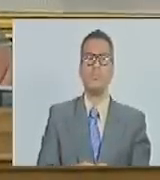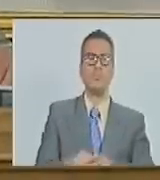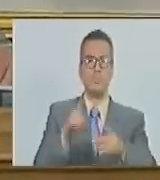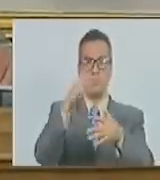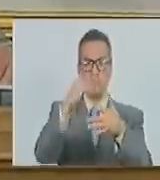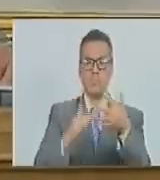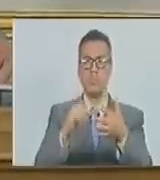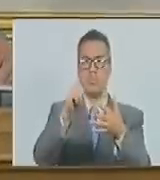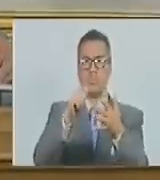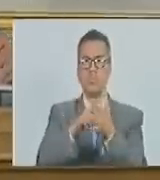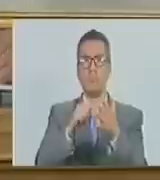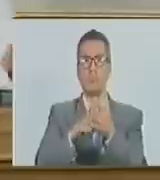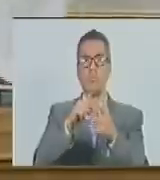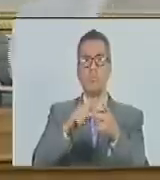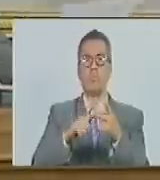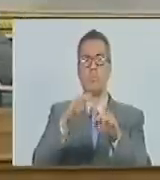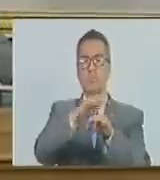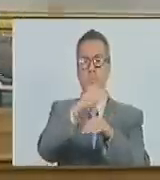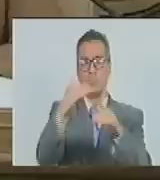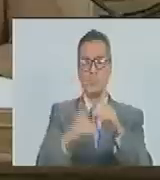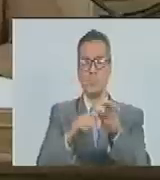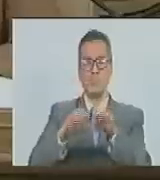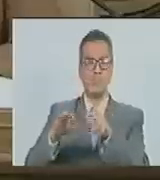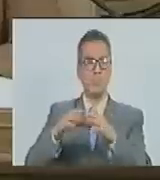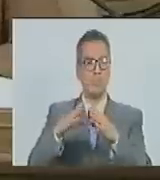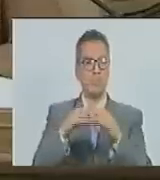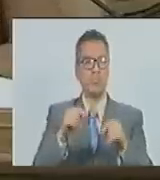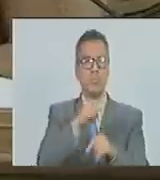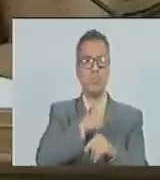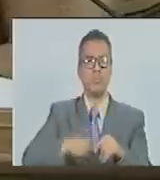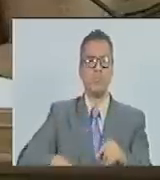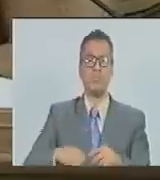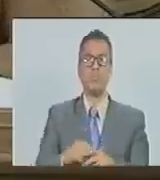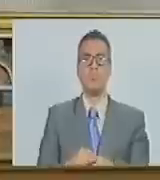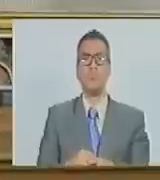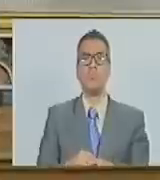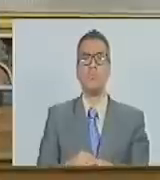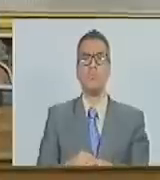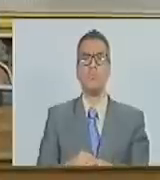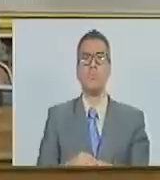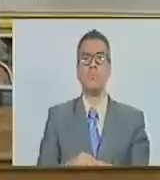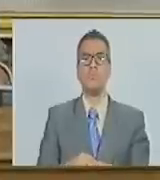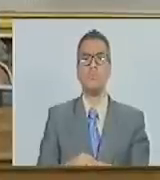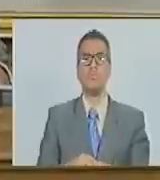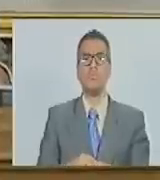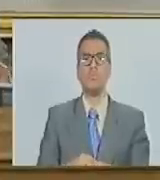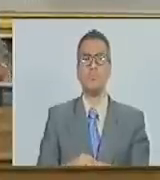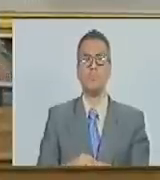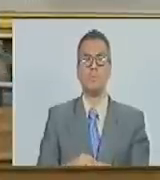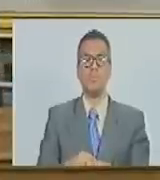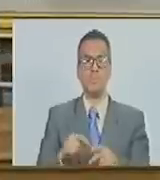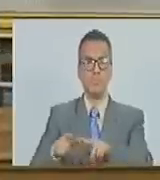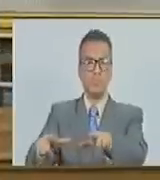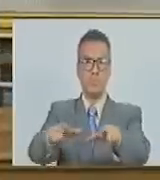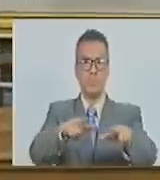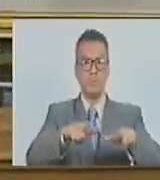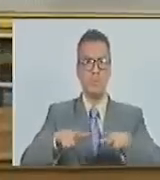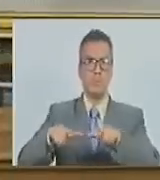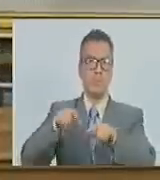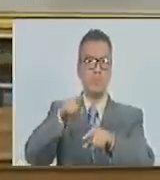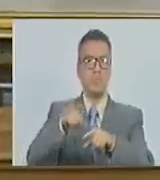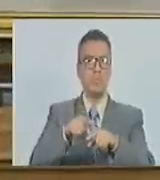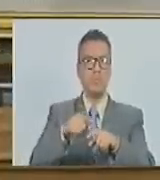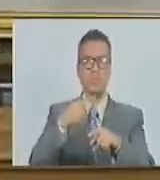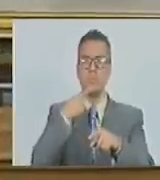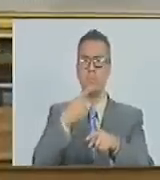Siguiente punto de la cuenta, ciudadana subsecretaria. Es todo, ciudadano presidente. Muy bien. Vamos a dar espacio para